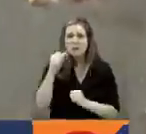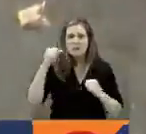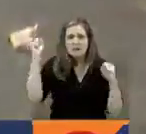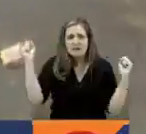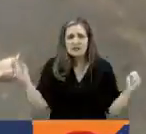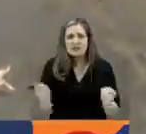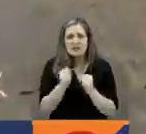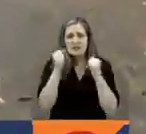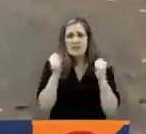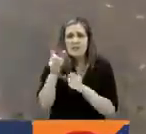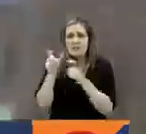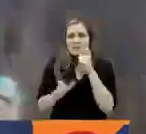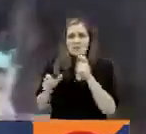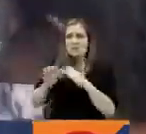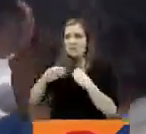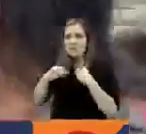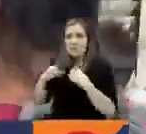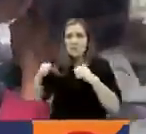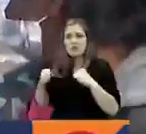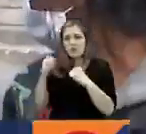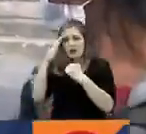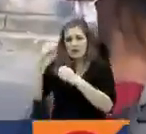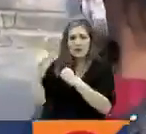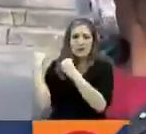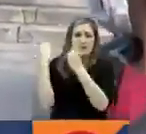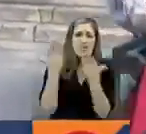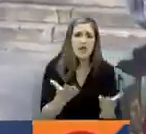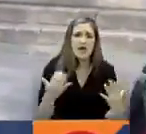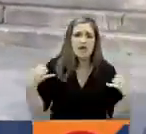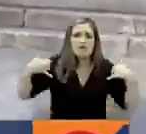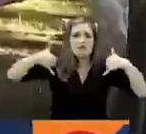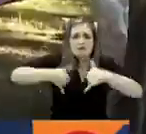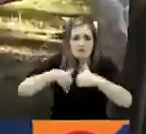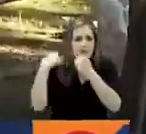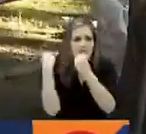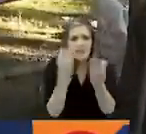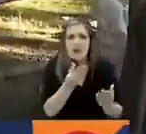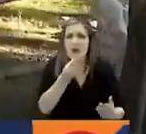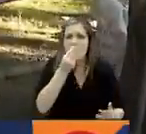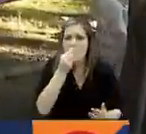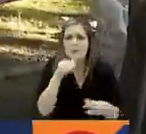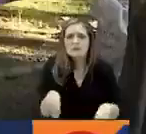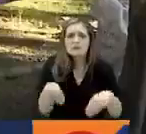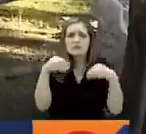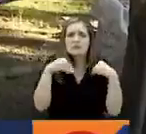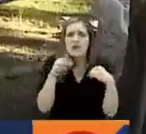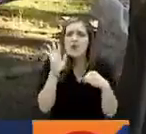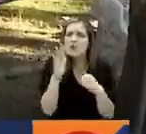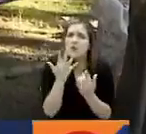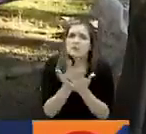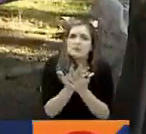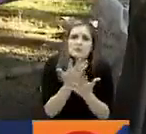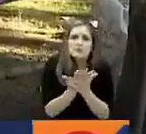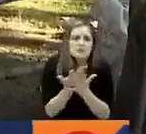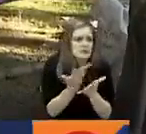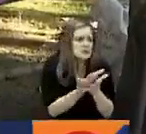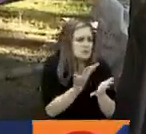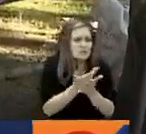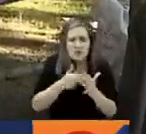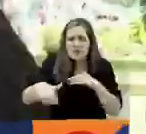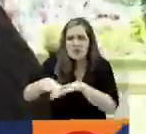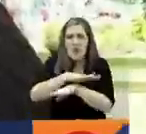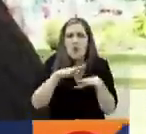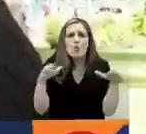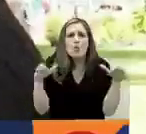los capitalinos han llegado con frazadas, impermeables y algunos alimentos para mitigar la situación humanitaria de los